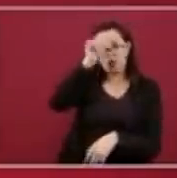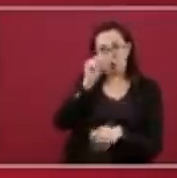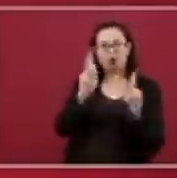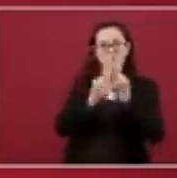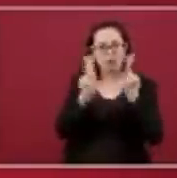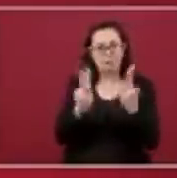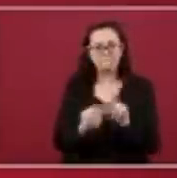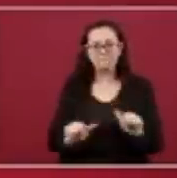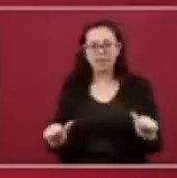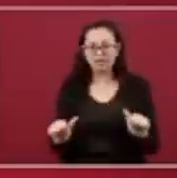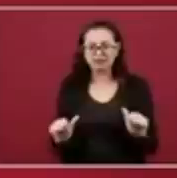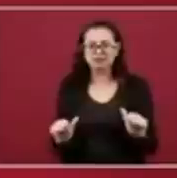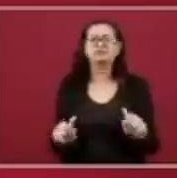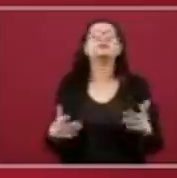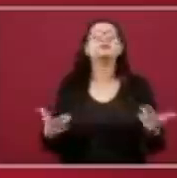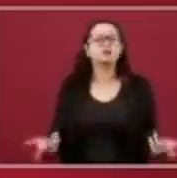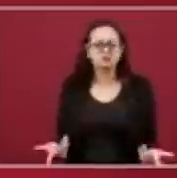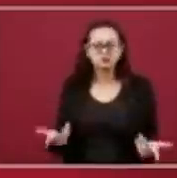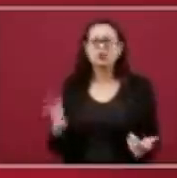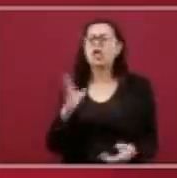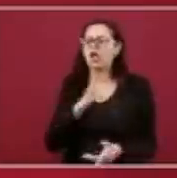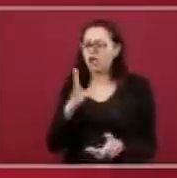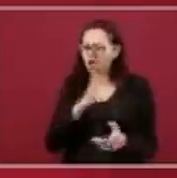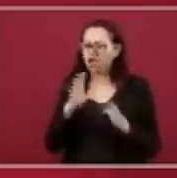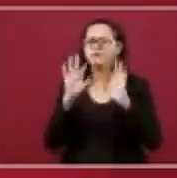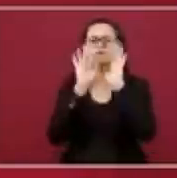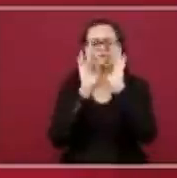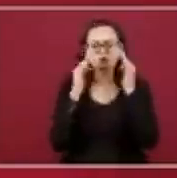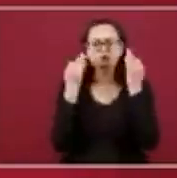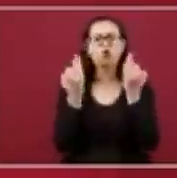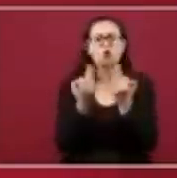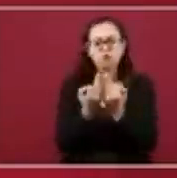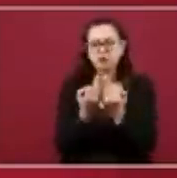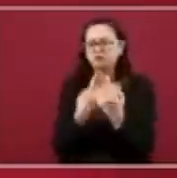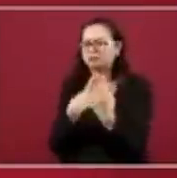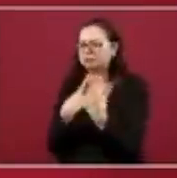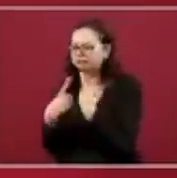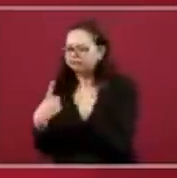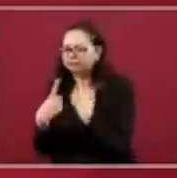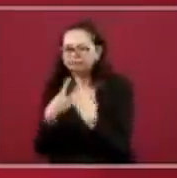Entonces, sí hay forma de